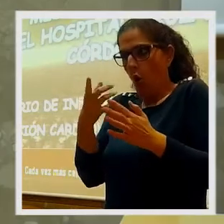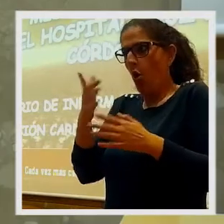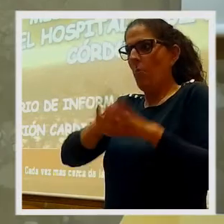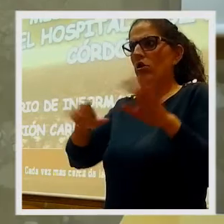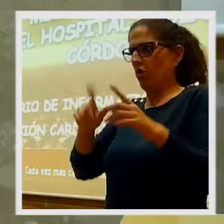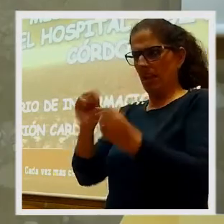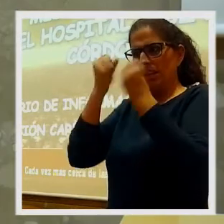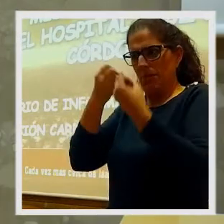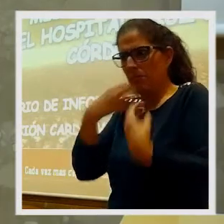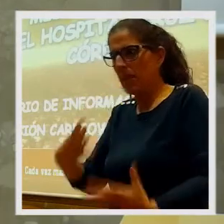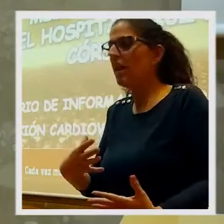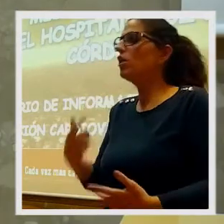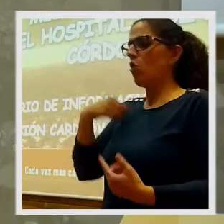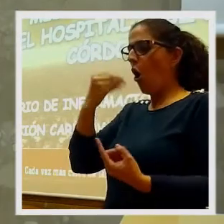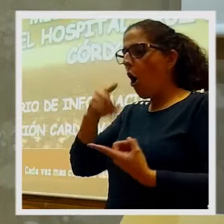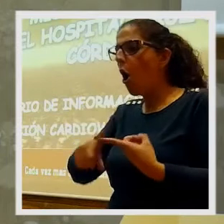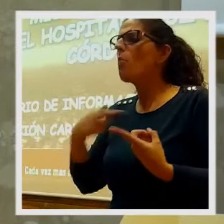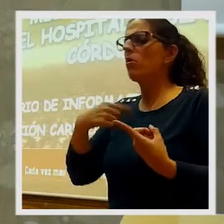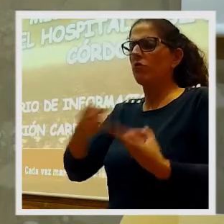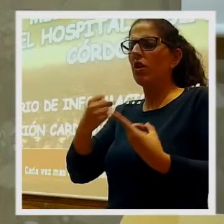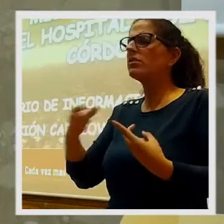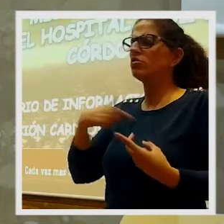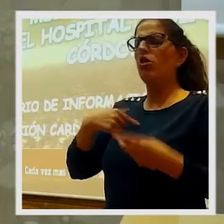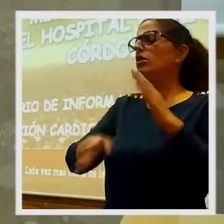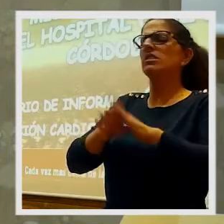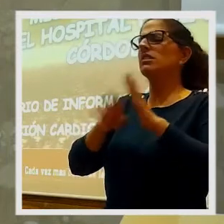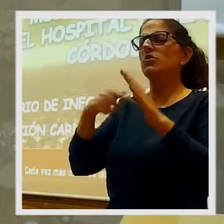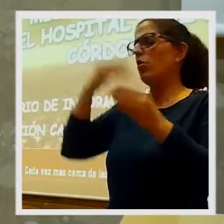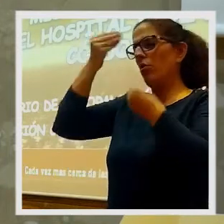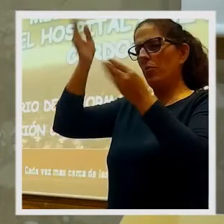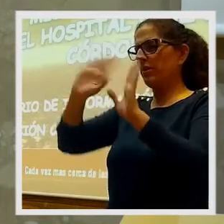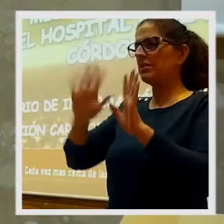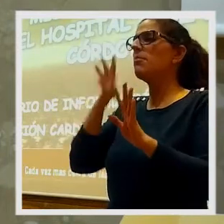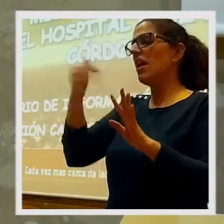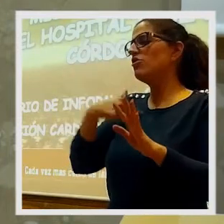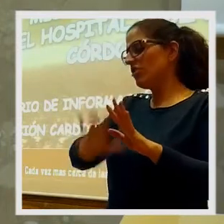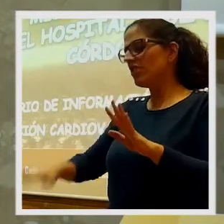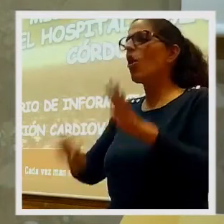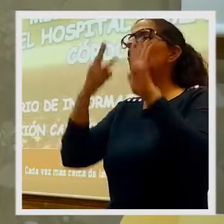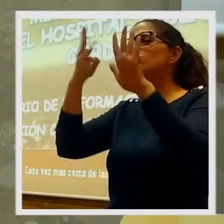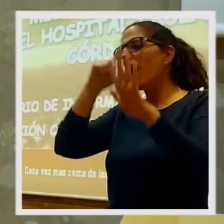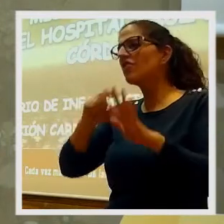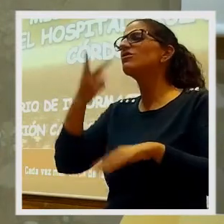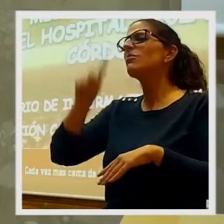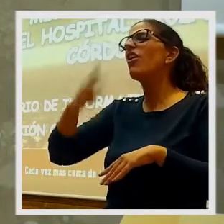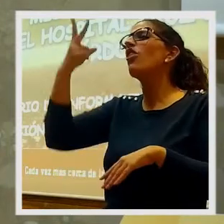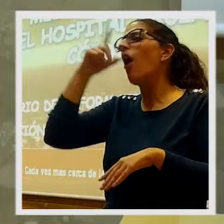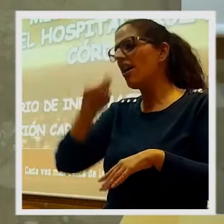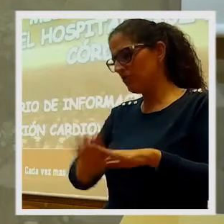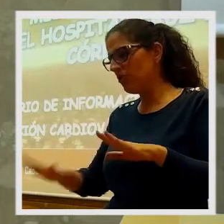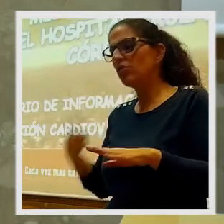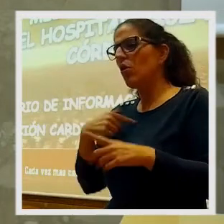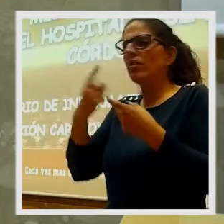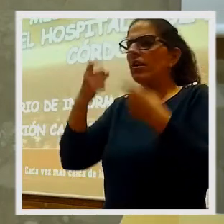soy joven, fuerte y me quedan muchas cosas que hacer. Y encima tengo 2 niñas de 8 y 2 años, así que tengo que sacarlas para adelante